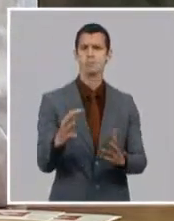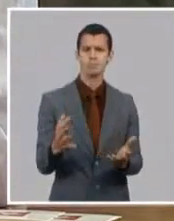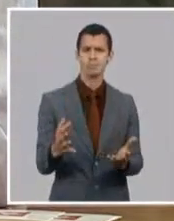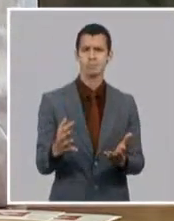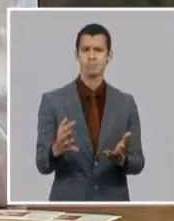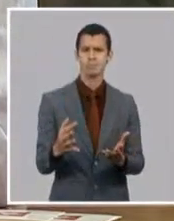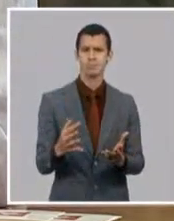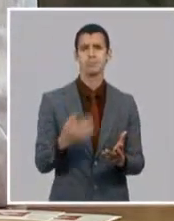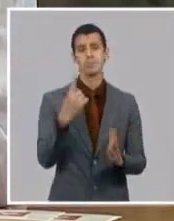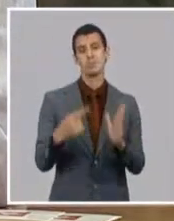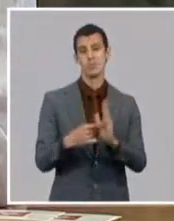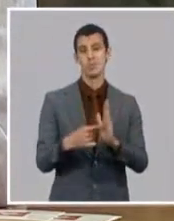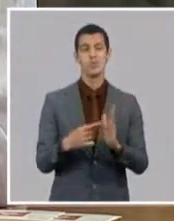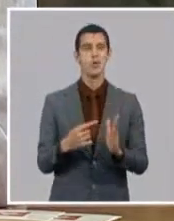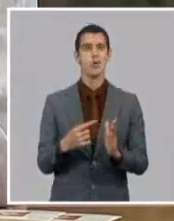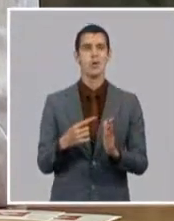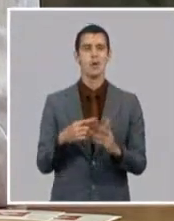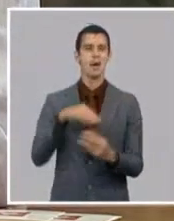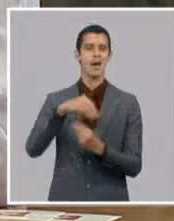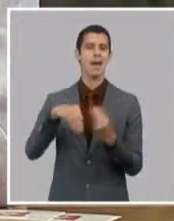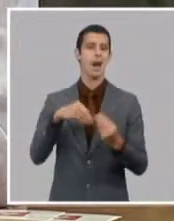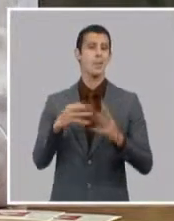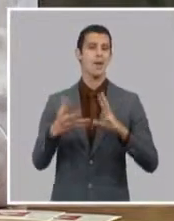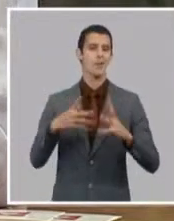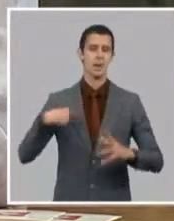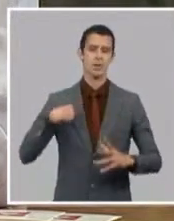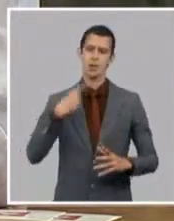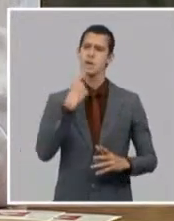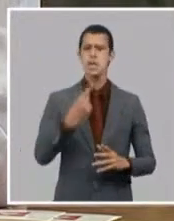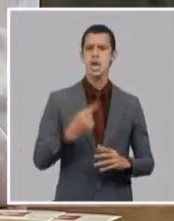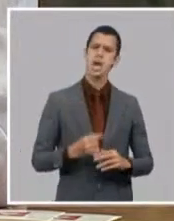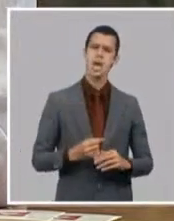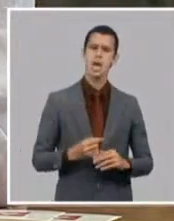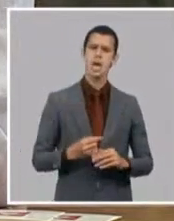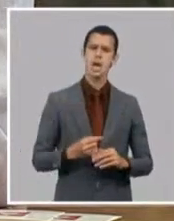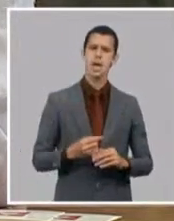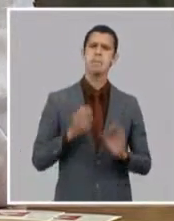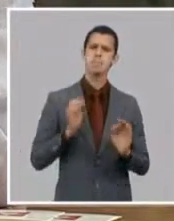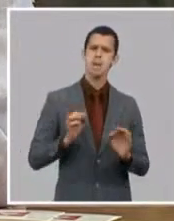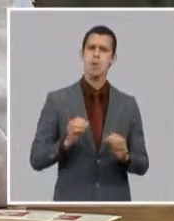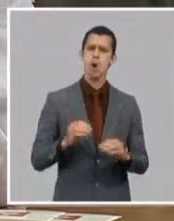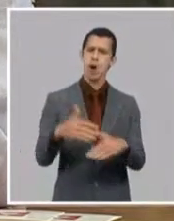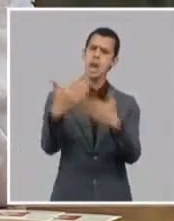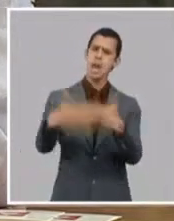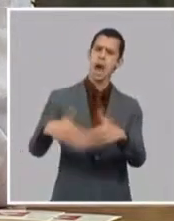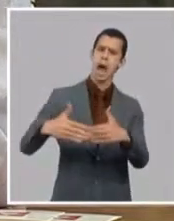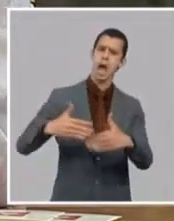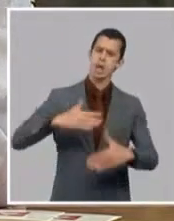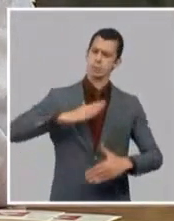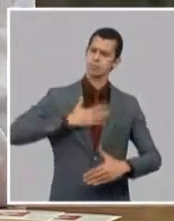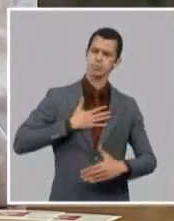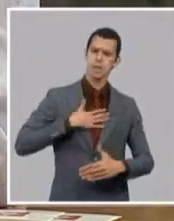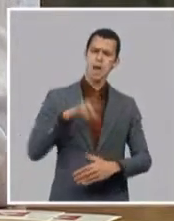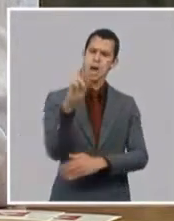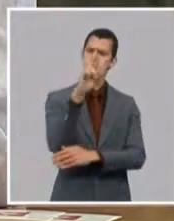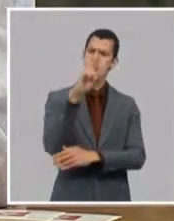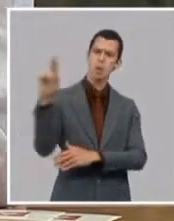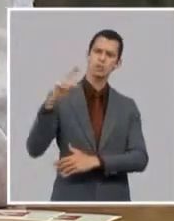que yo hice de los revolucionarios a defender, a tomar las calles. No es porque el concepto de la calle es para los revolucionarios, sea un